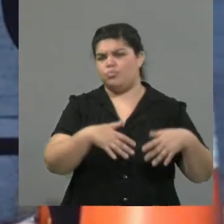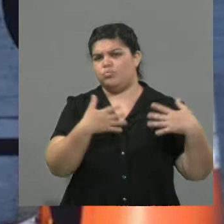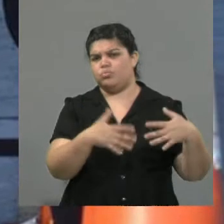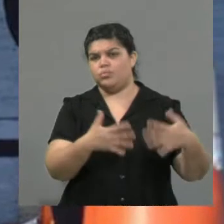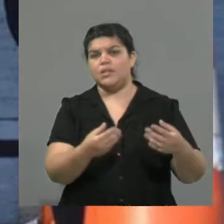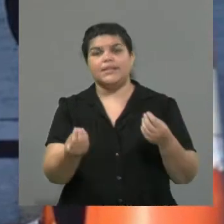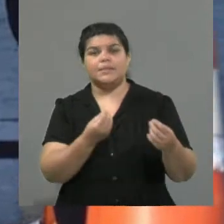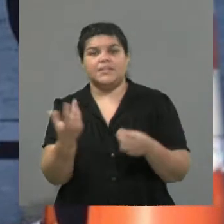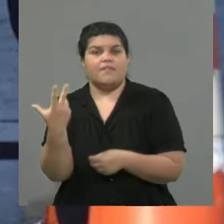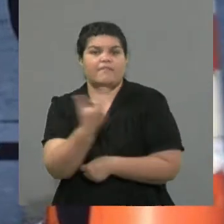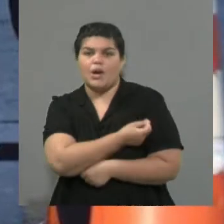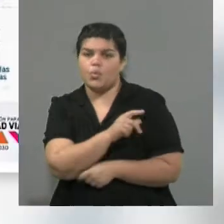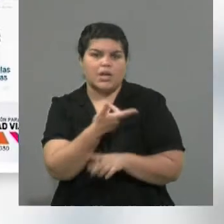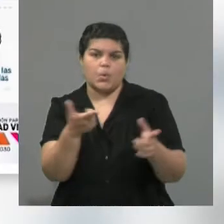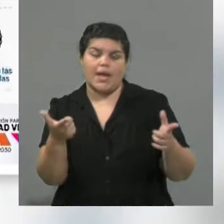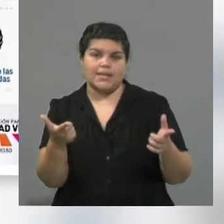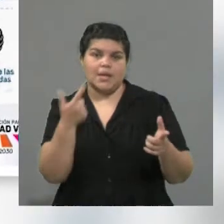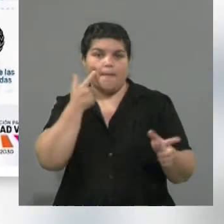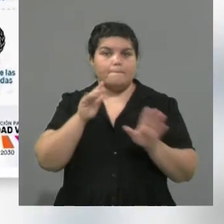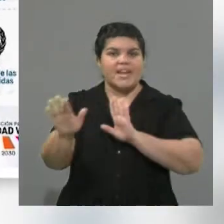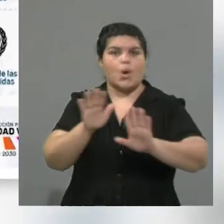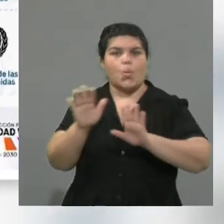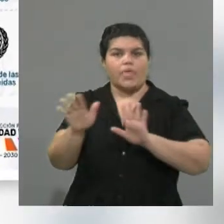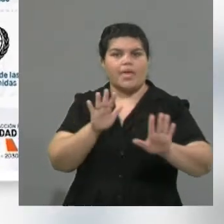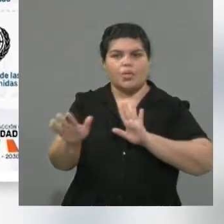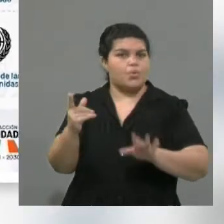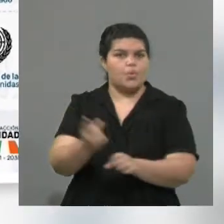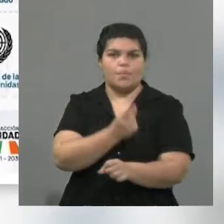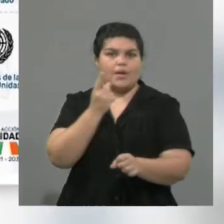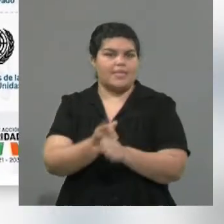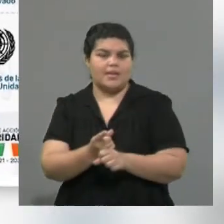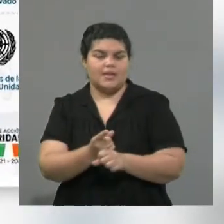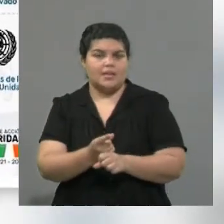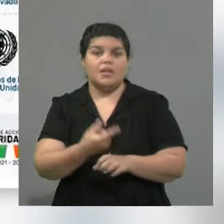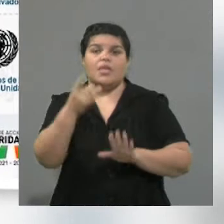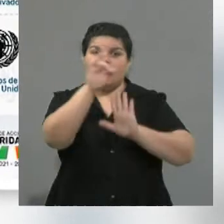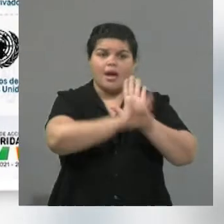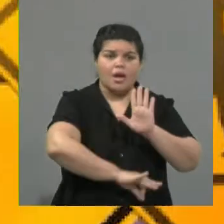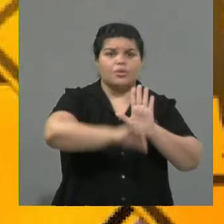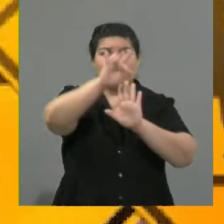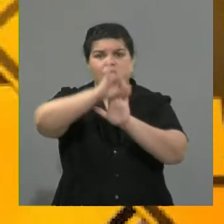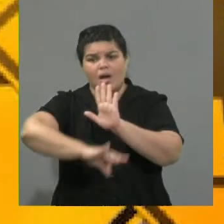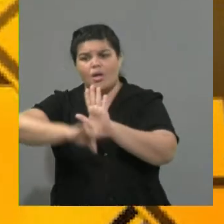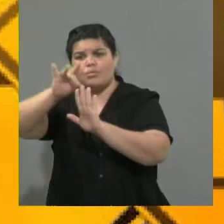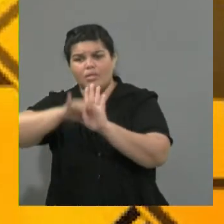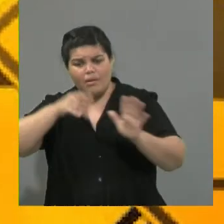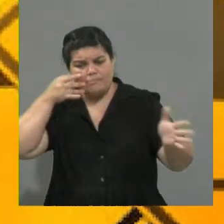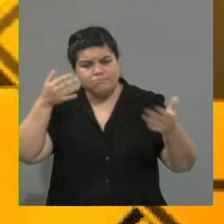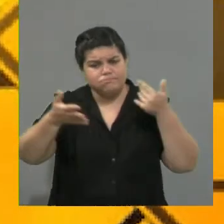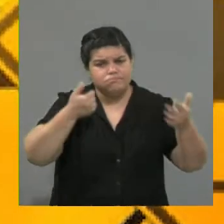se pueda poner. Hay un montón de datos, de elementos que contemplar. Entonces, ¿por qué